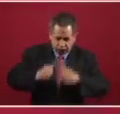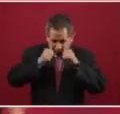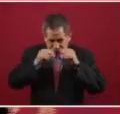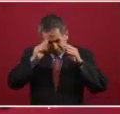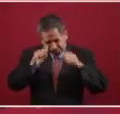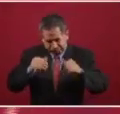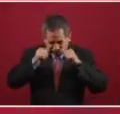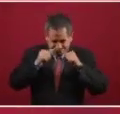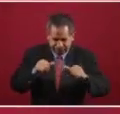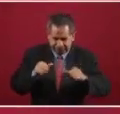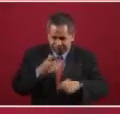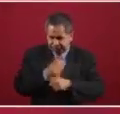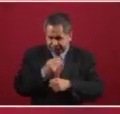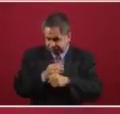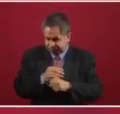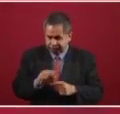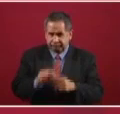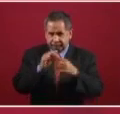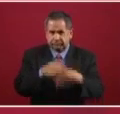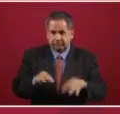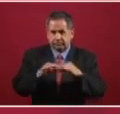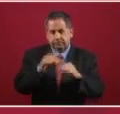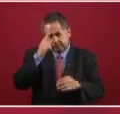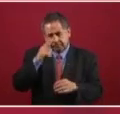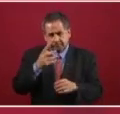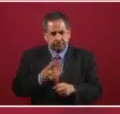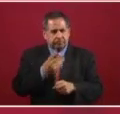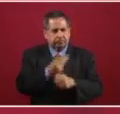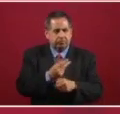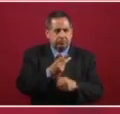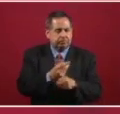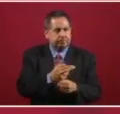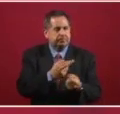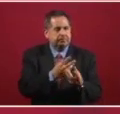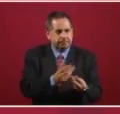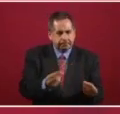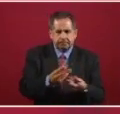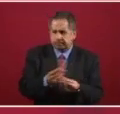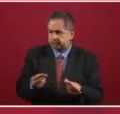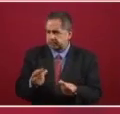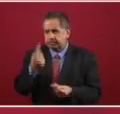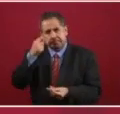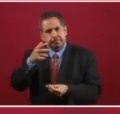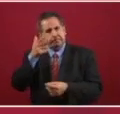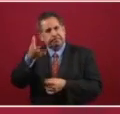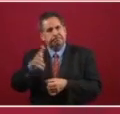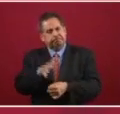atención especial para resolver que no haya